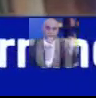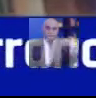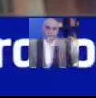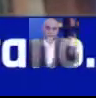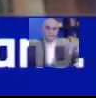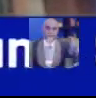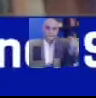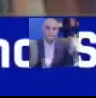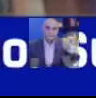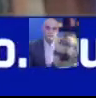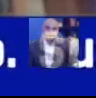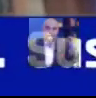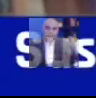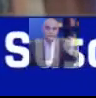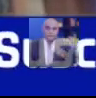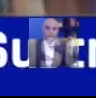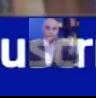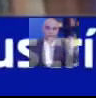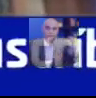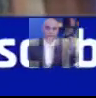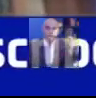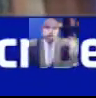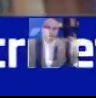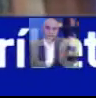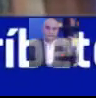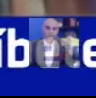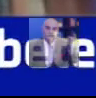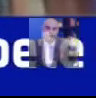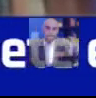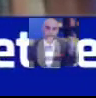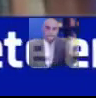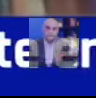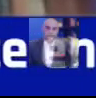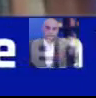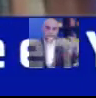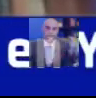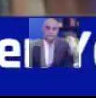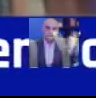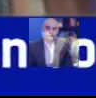que cada vez más se le cierra el cerco